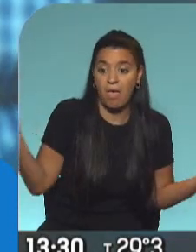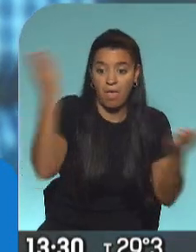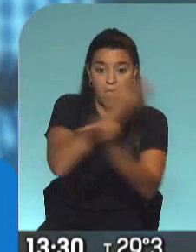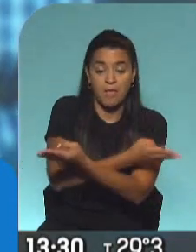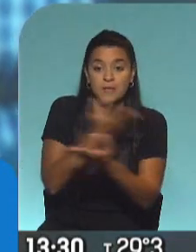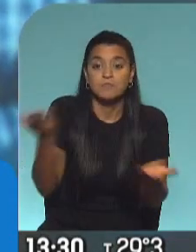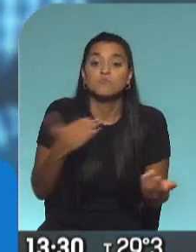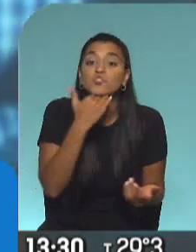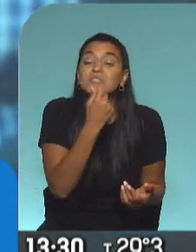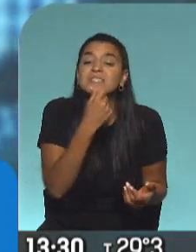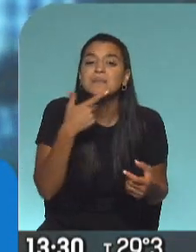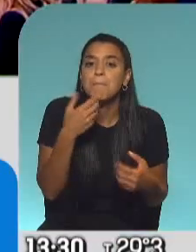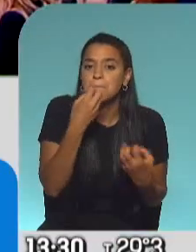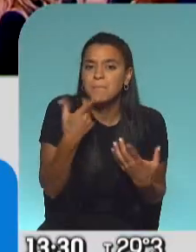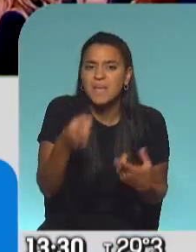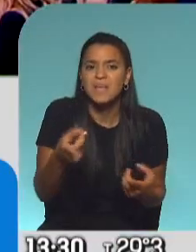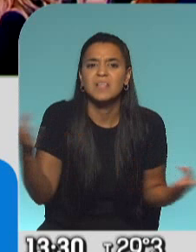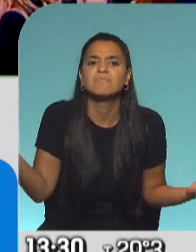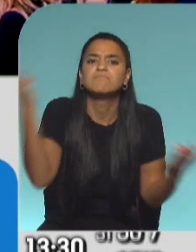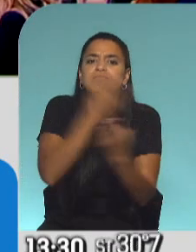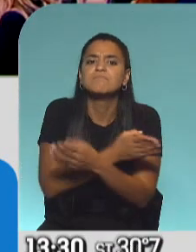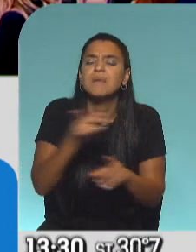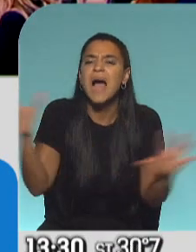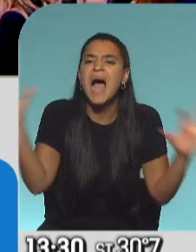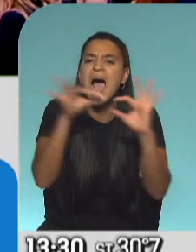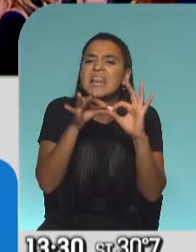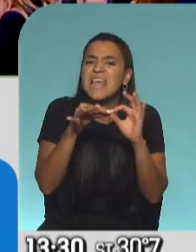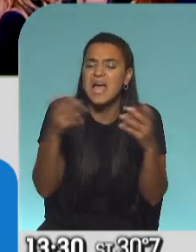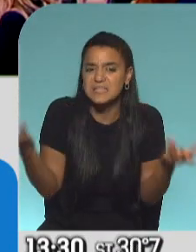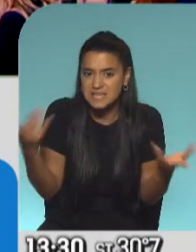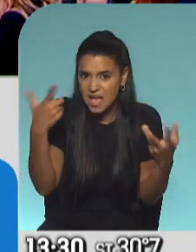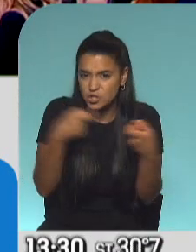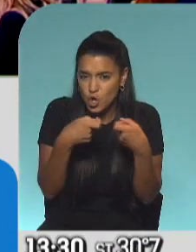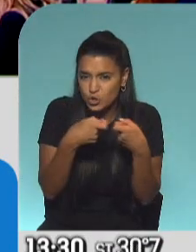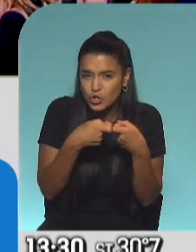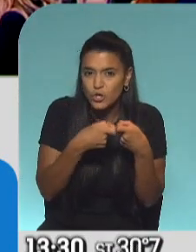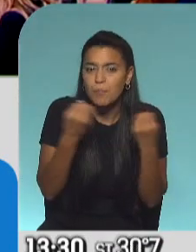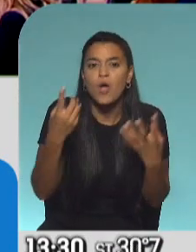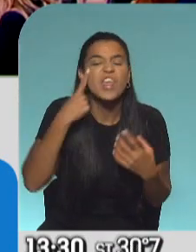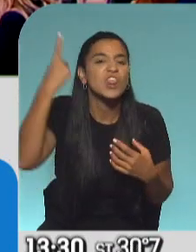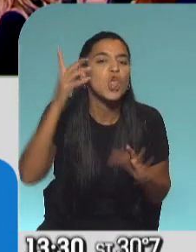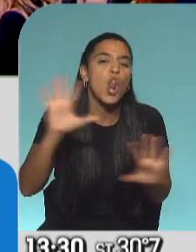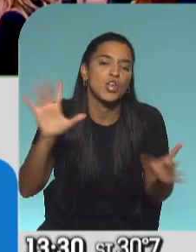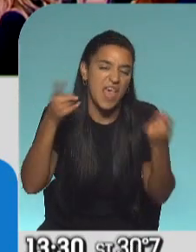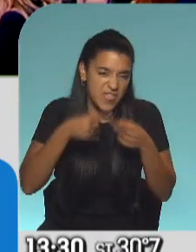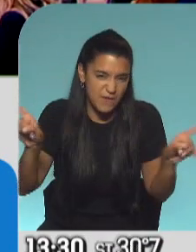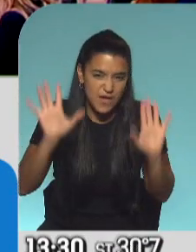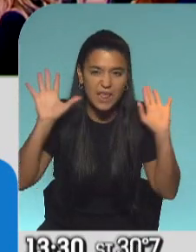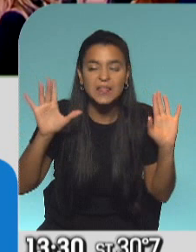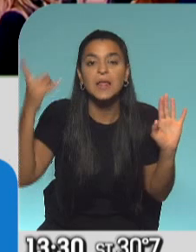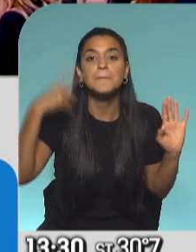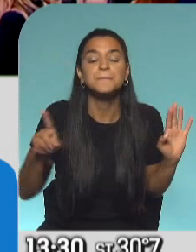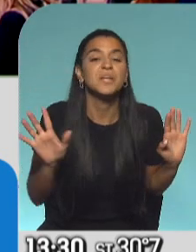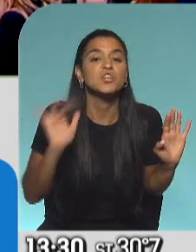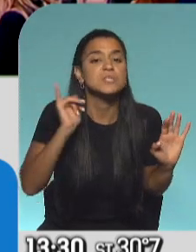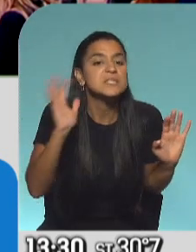qué punto es conveniente ese tipo de alianza, porque ya lo ideológico está fuera de cuestión y demás, ¿no? O sea que